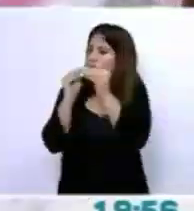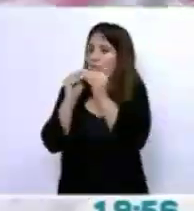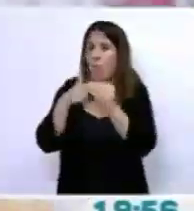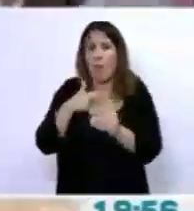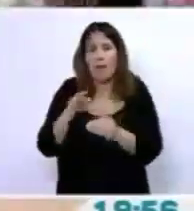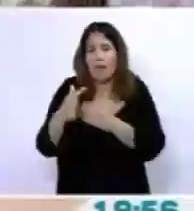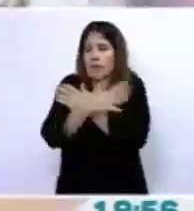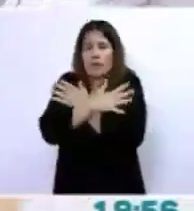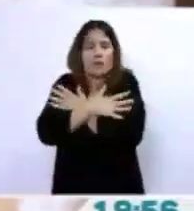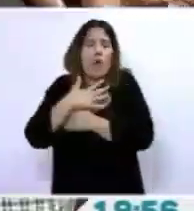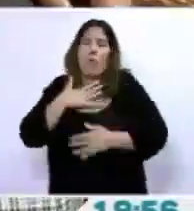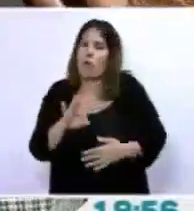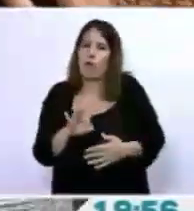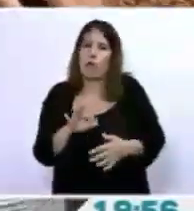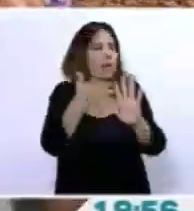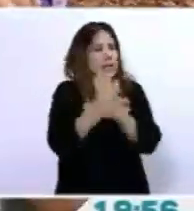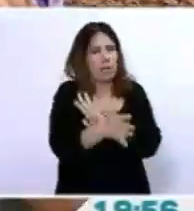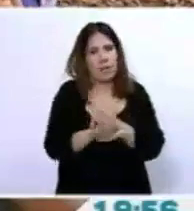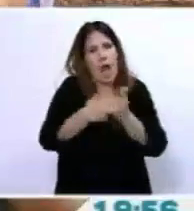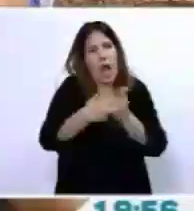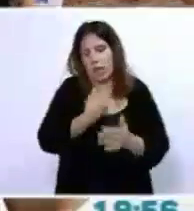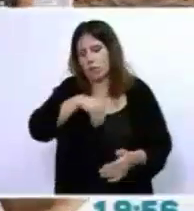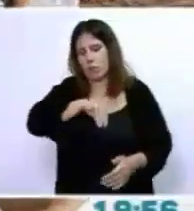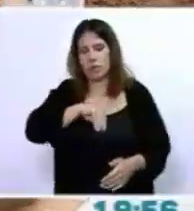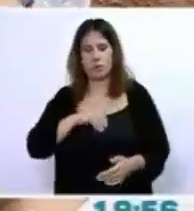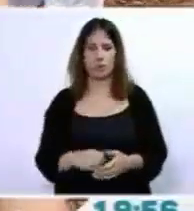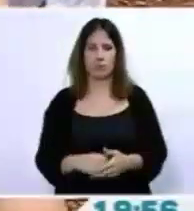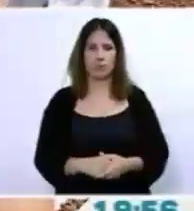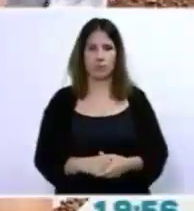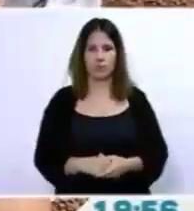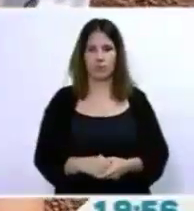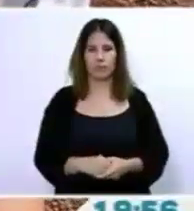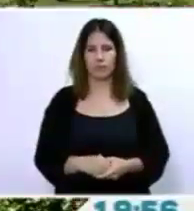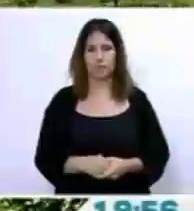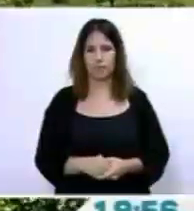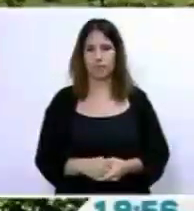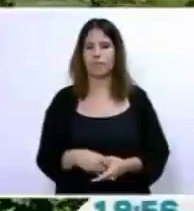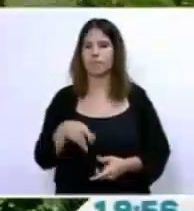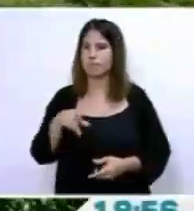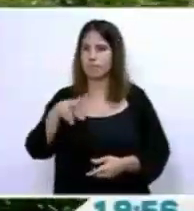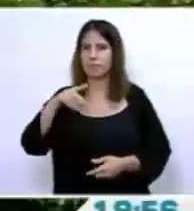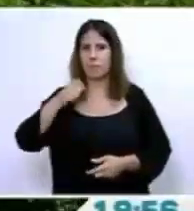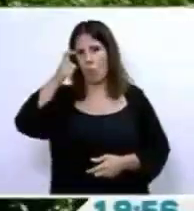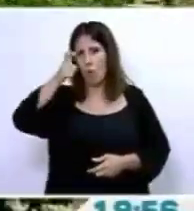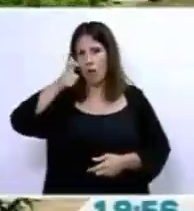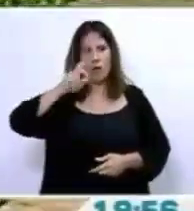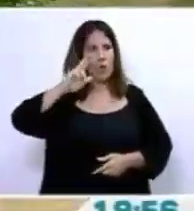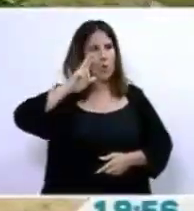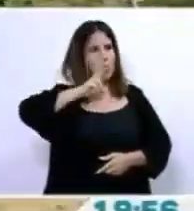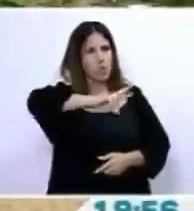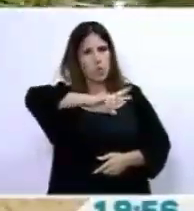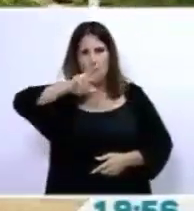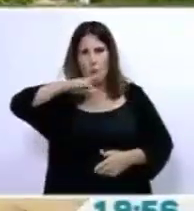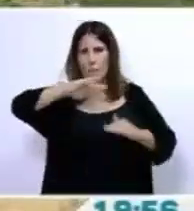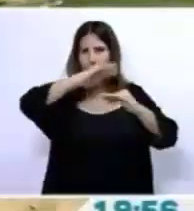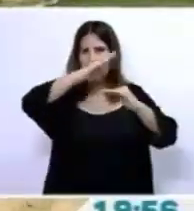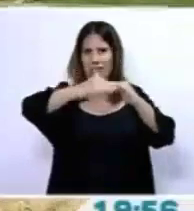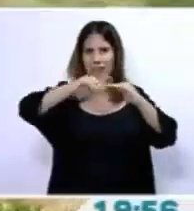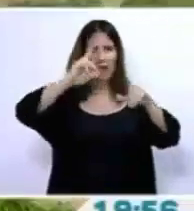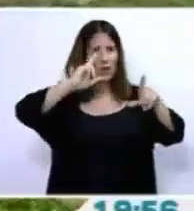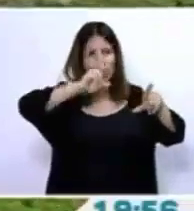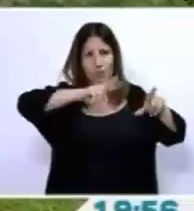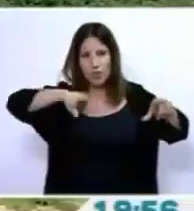puedo estar siempre con ella, hasta que me muera. Es un día de mi alma y de mi corazón. Vaya vistas tenéis aquí de todo el pueblo de Serradilla a espaldas del Cristo desde la